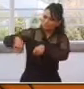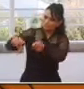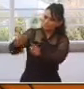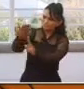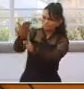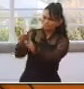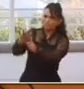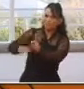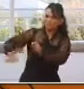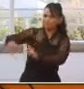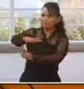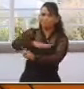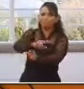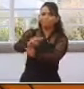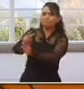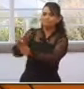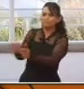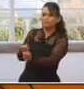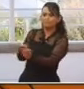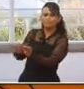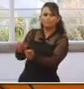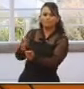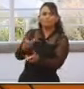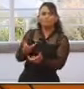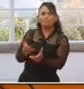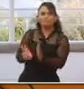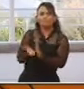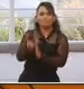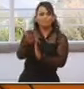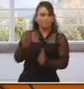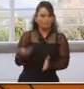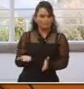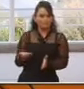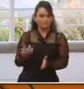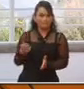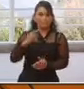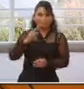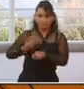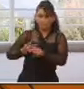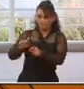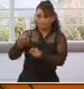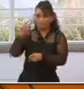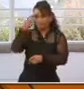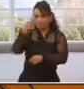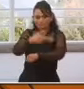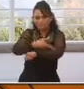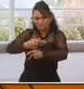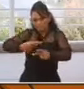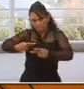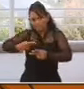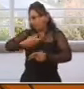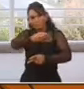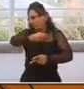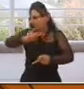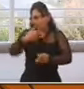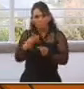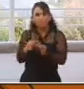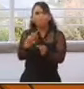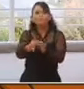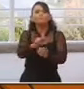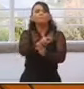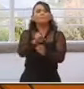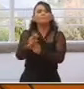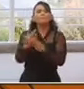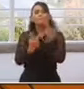del Departamento de Auditoría de Obra Pública, que es el área encargada de planear, programar y ejecutar las auditorías